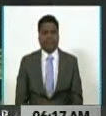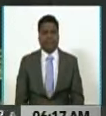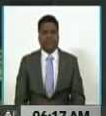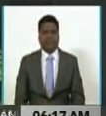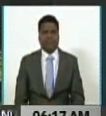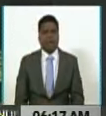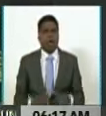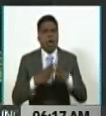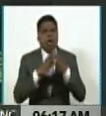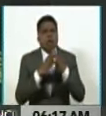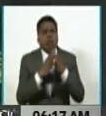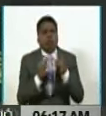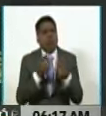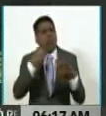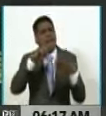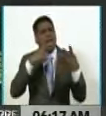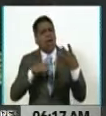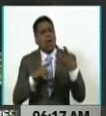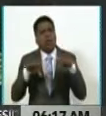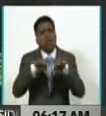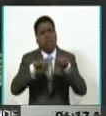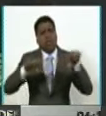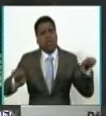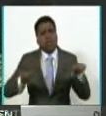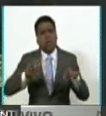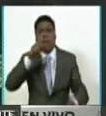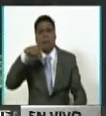con sus concepciones de la educación popular,